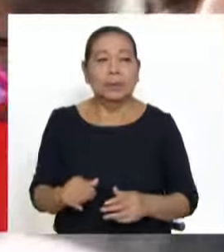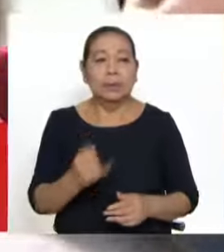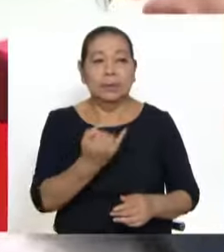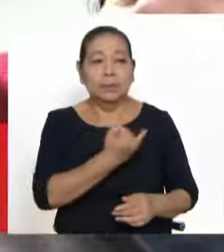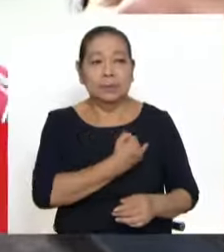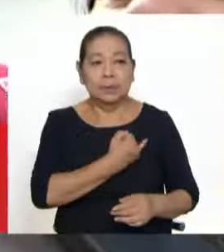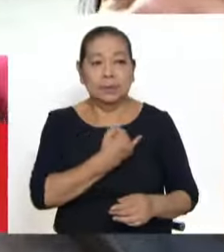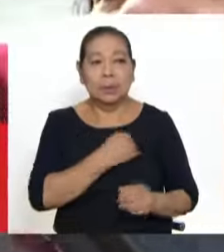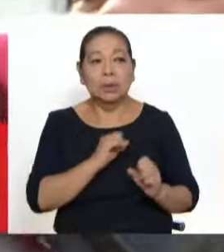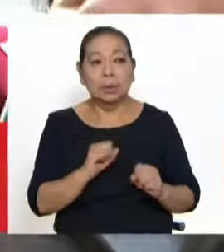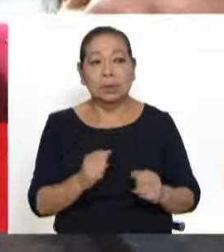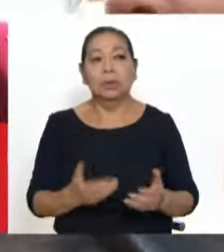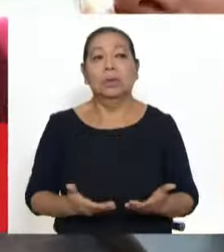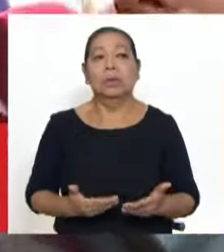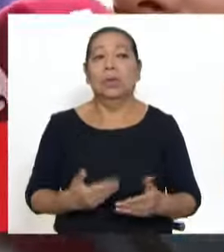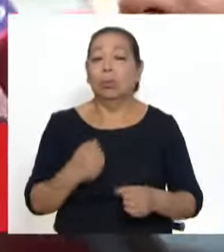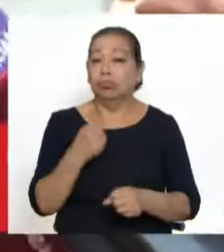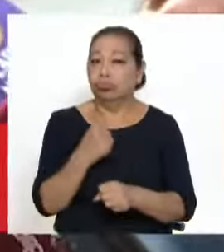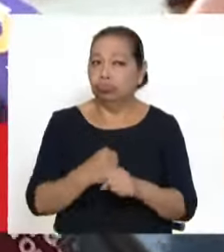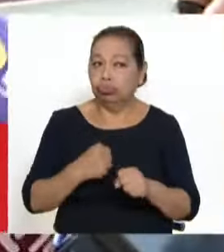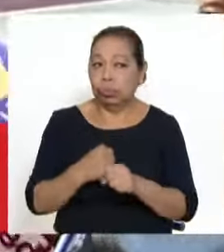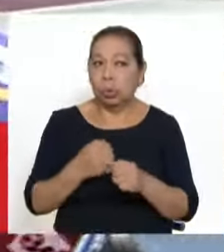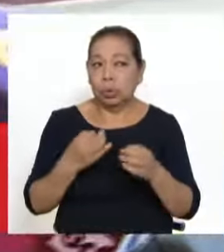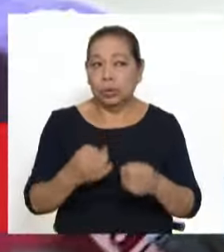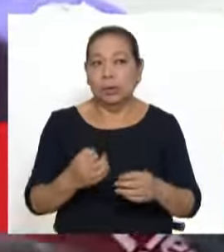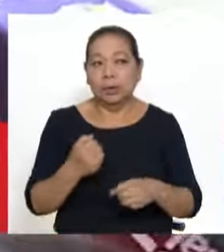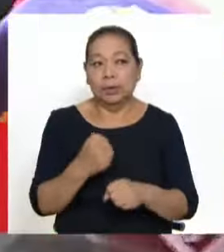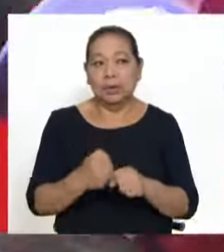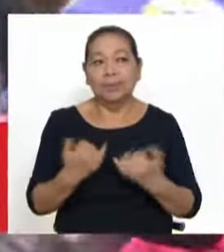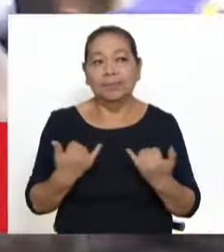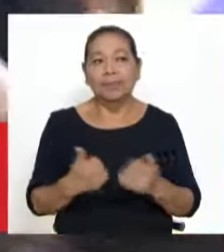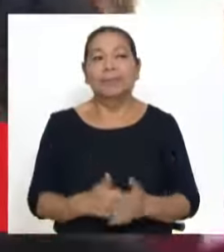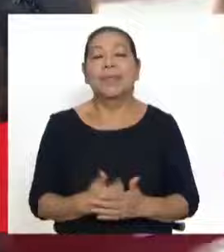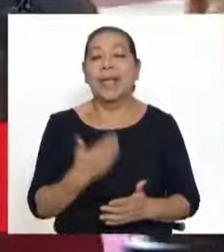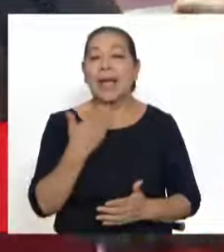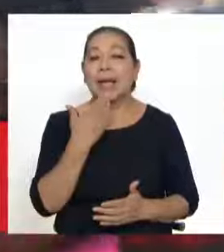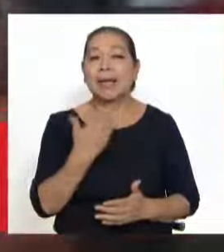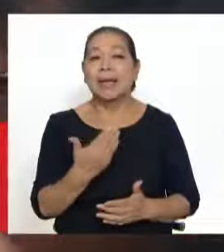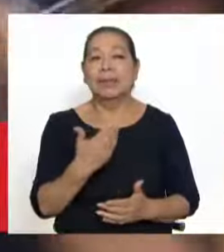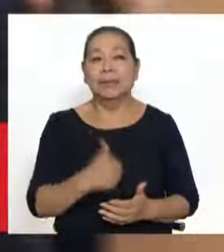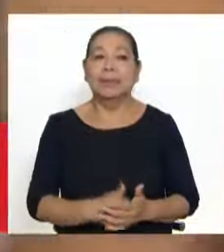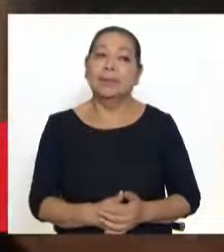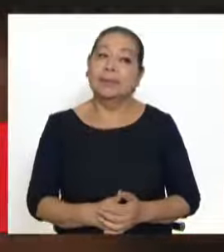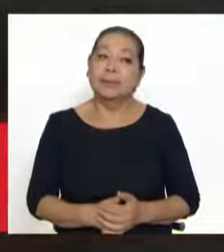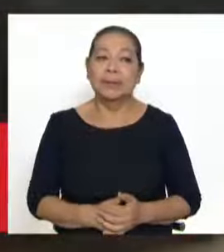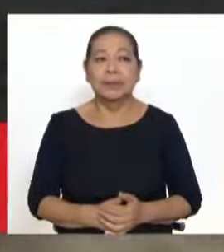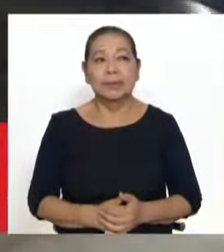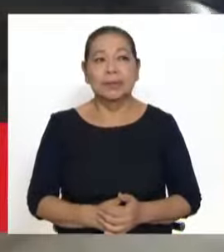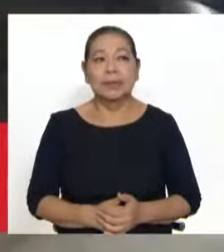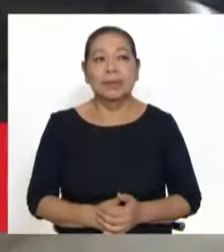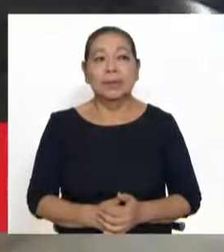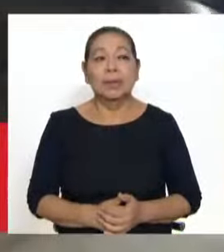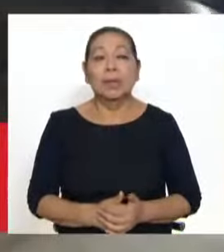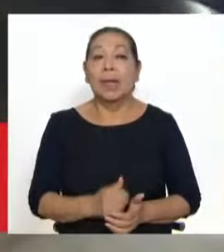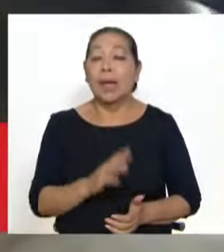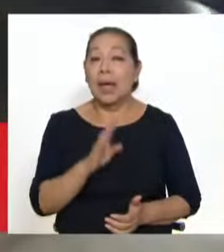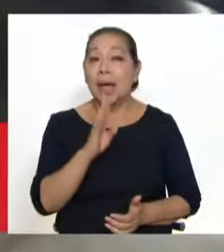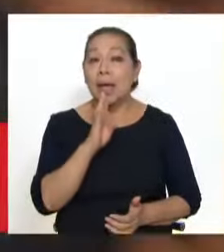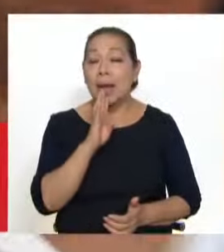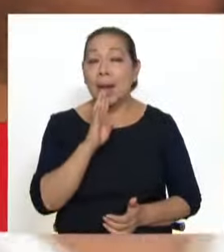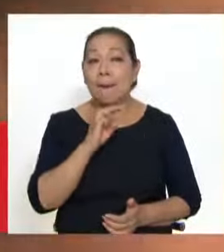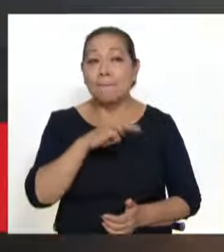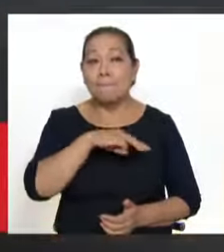computadoras actualizadas. Vamos a trabajar, justamente, vamos a trabajar en eso. Muchas gracias. Muy bien, compañeras, son las palabras